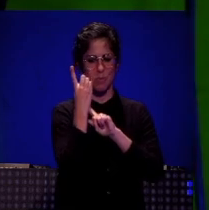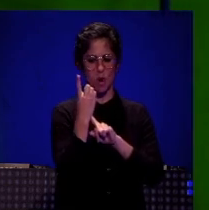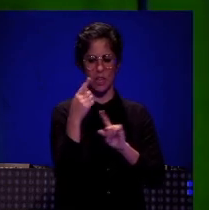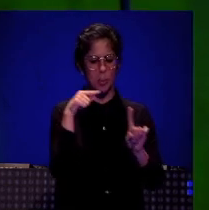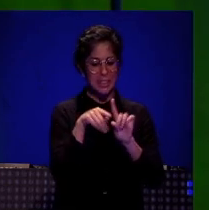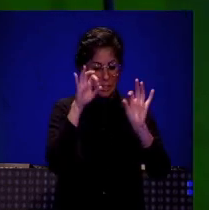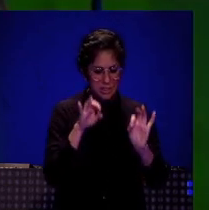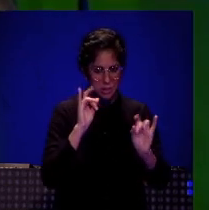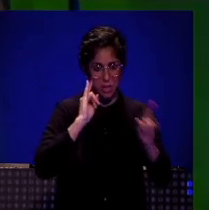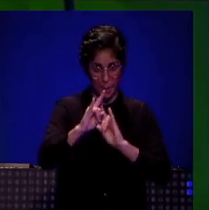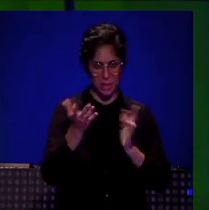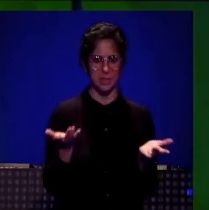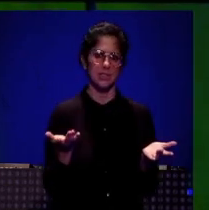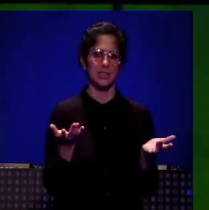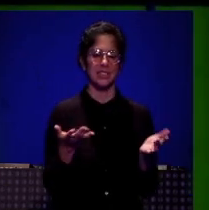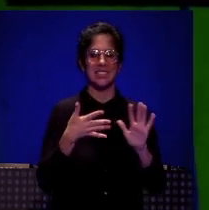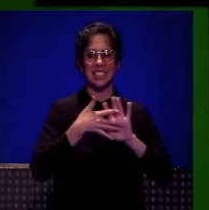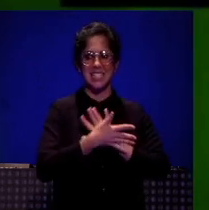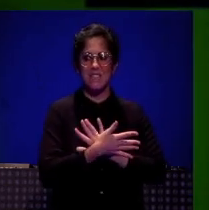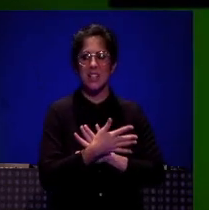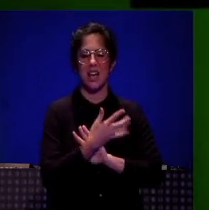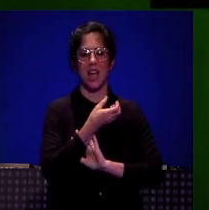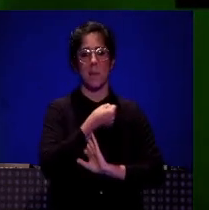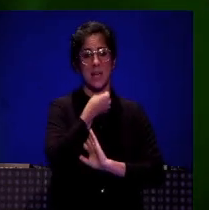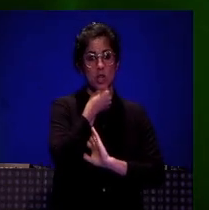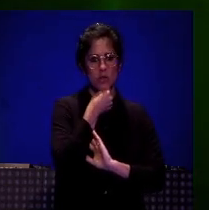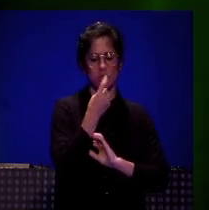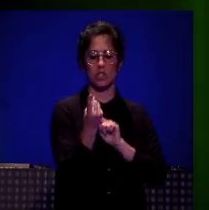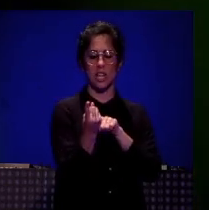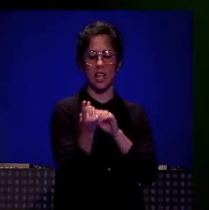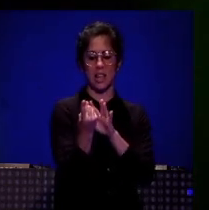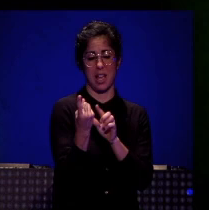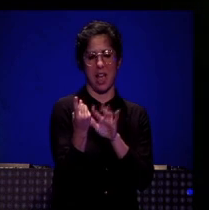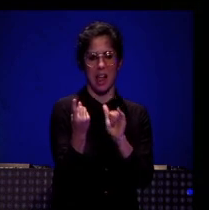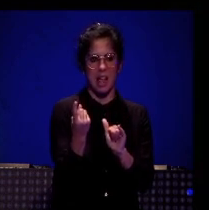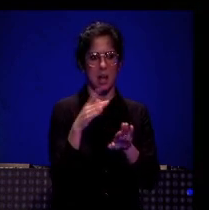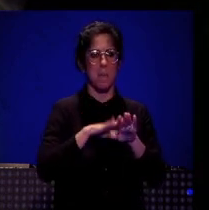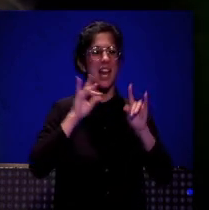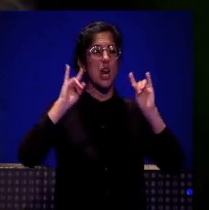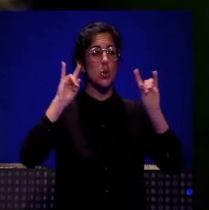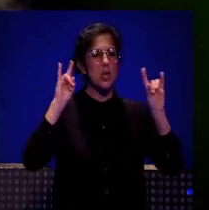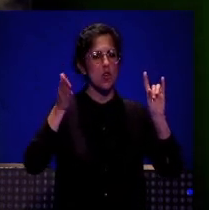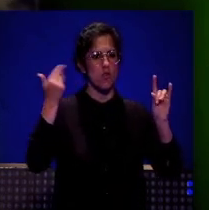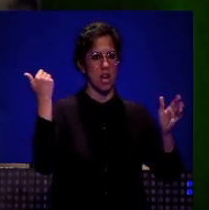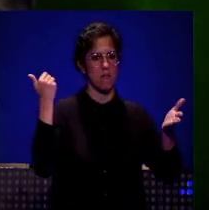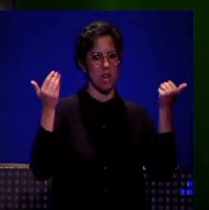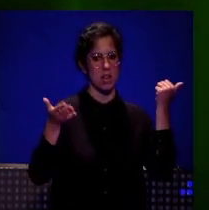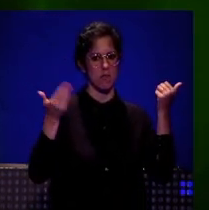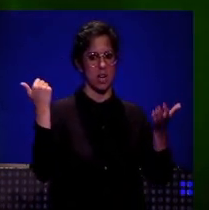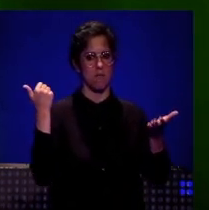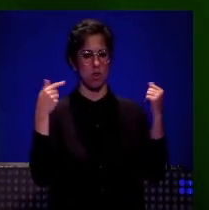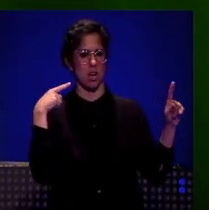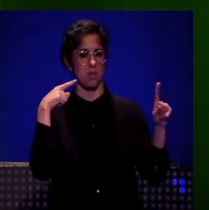micrófonos que cancelan el ruido la voz muy nítida y nos permiten tener una calidad de audio